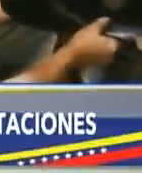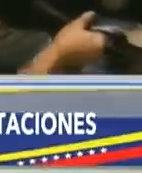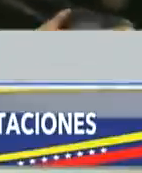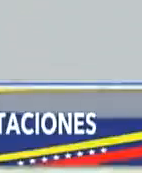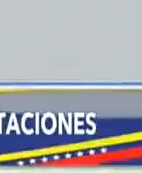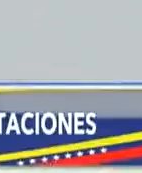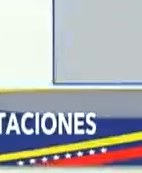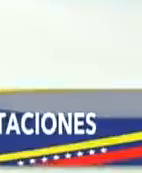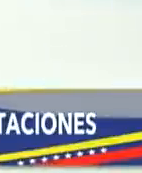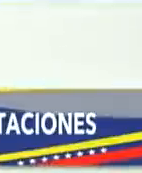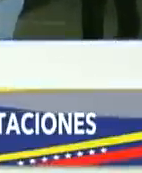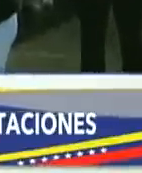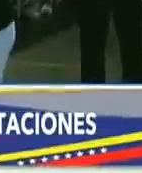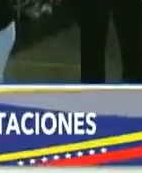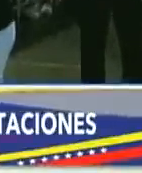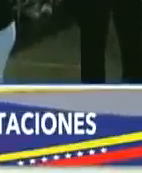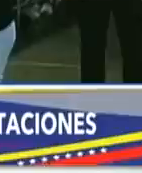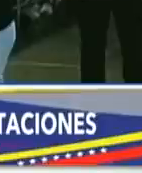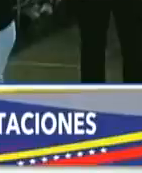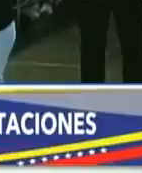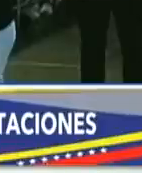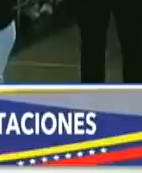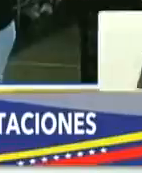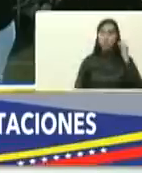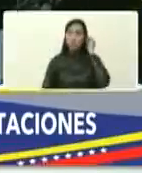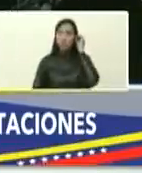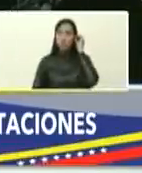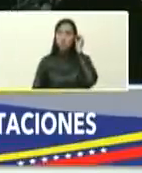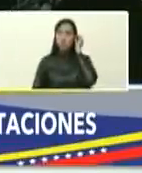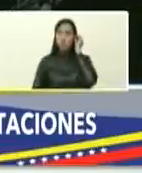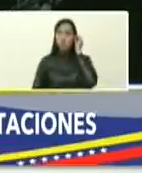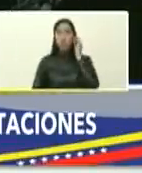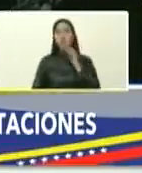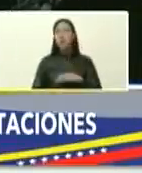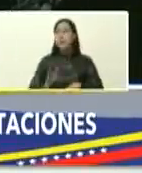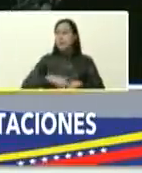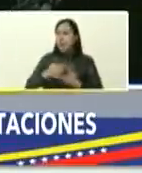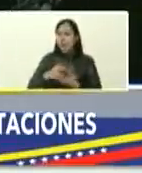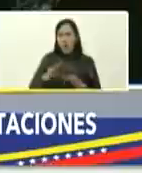venezolano del calzado, para que